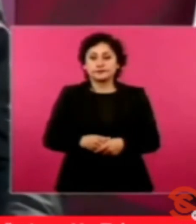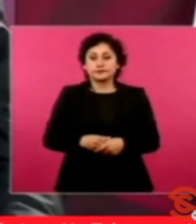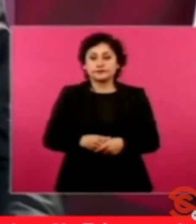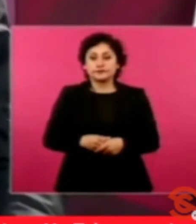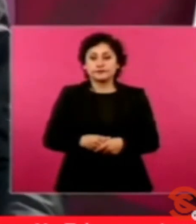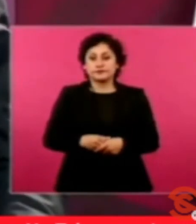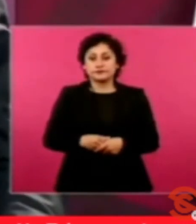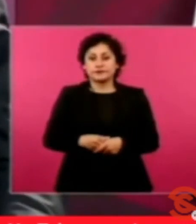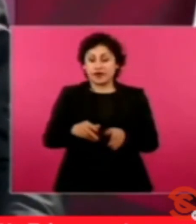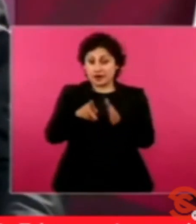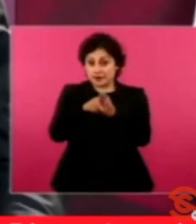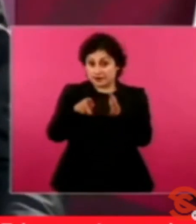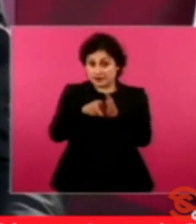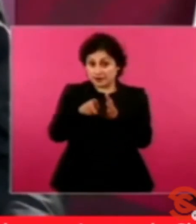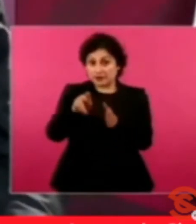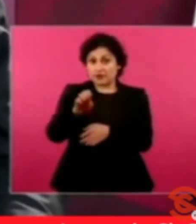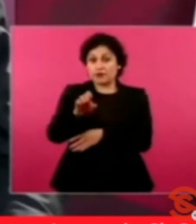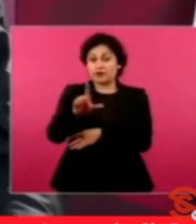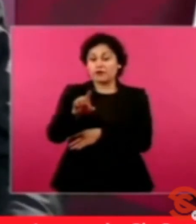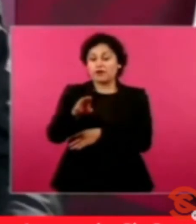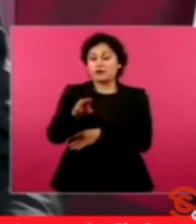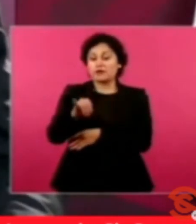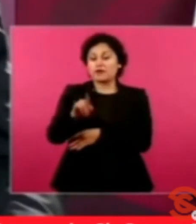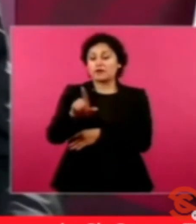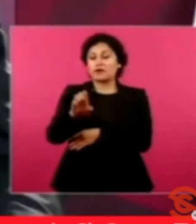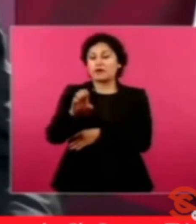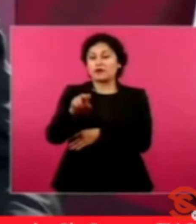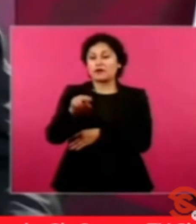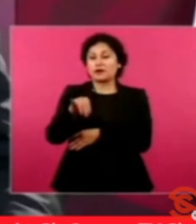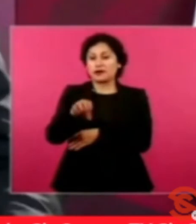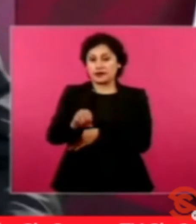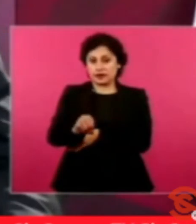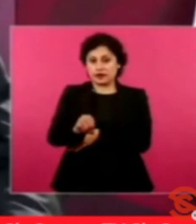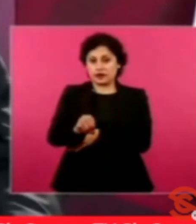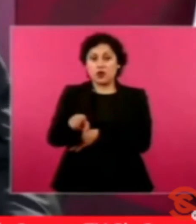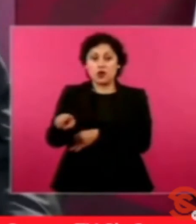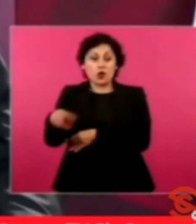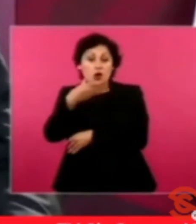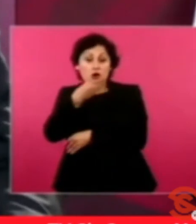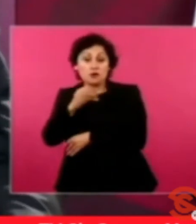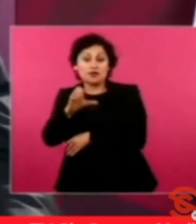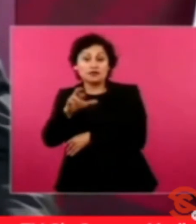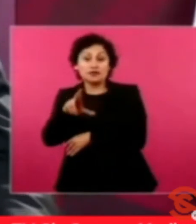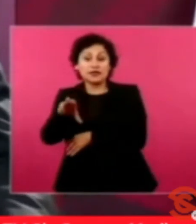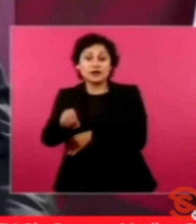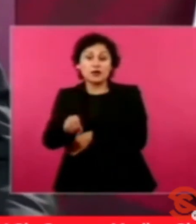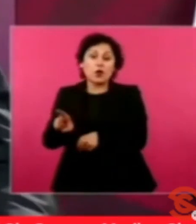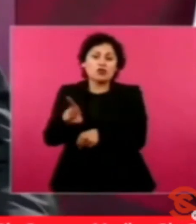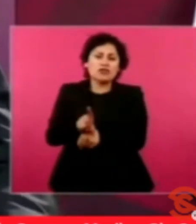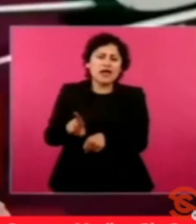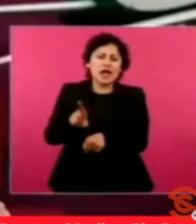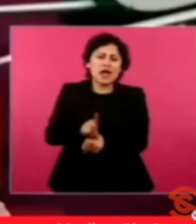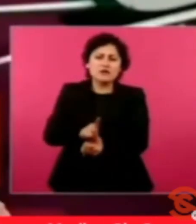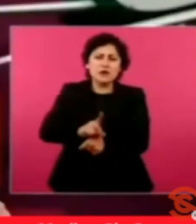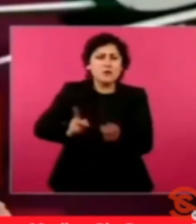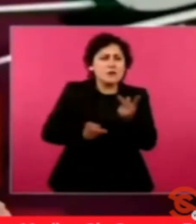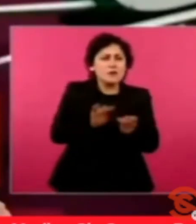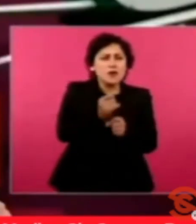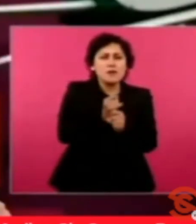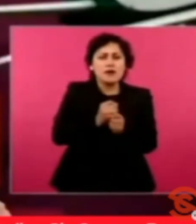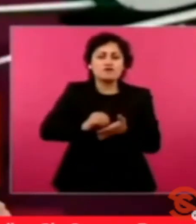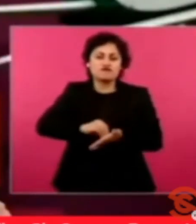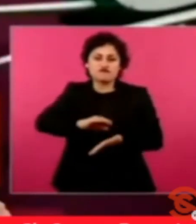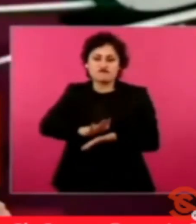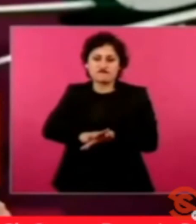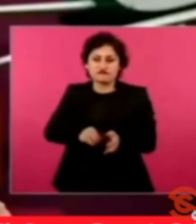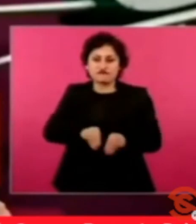en el Milenio, Ciro sacaba una encuesta diaria, creo que por 100 días, en